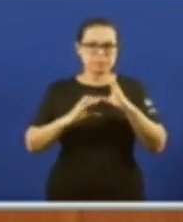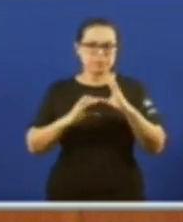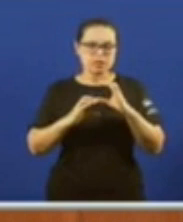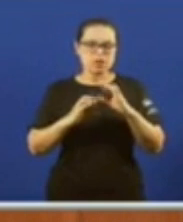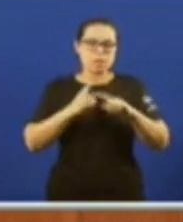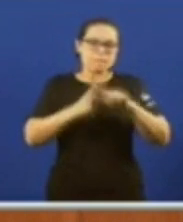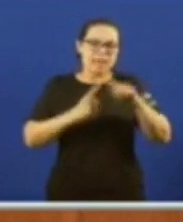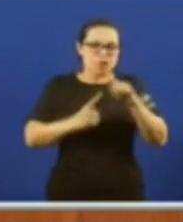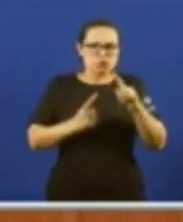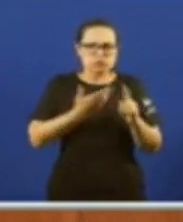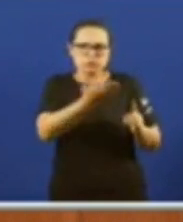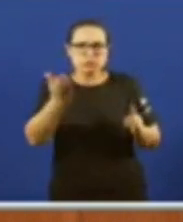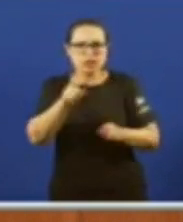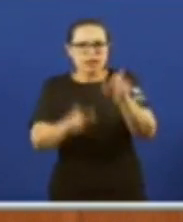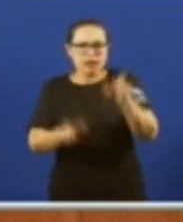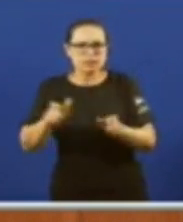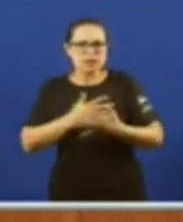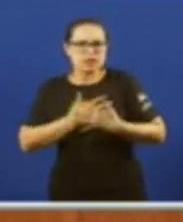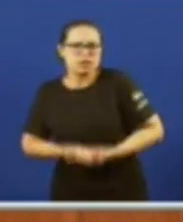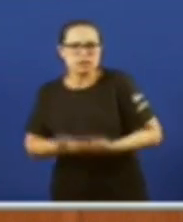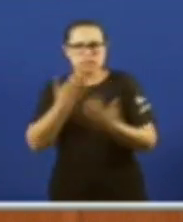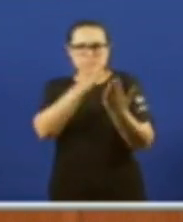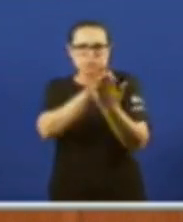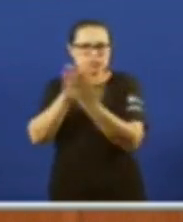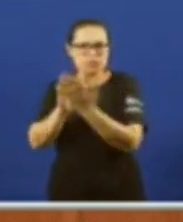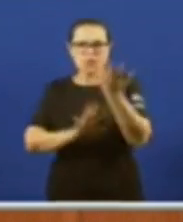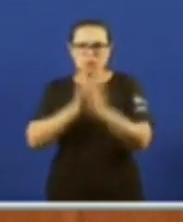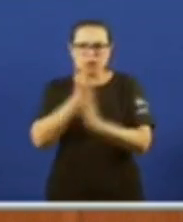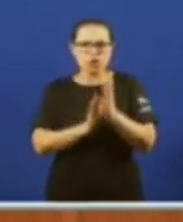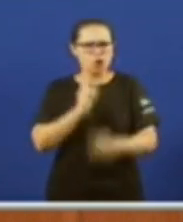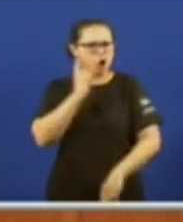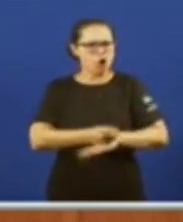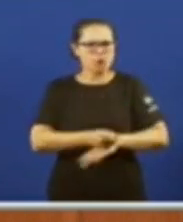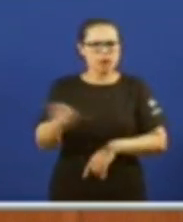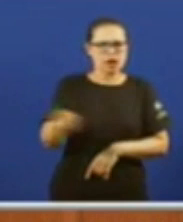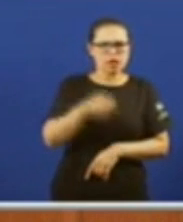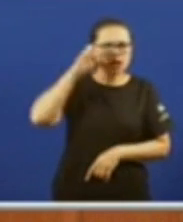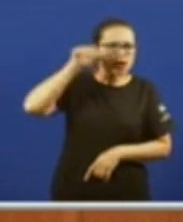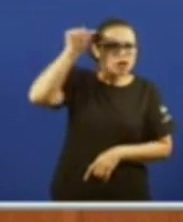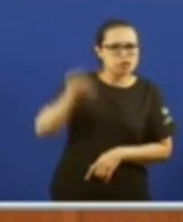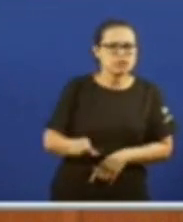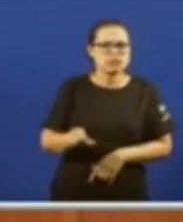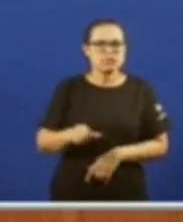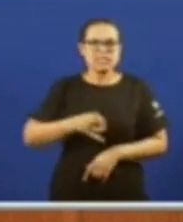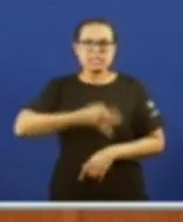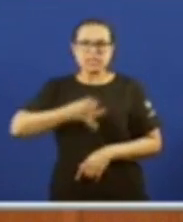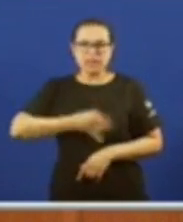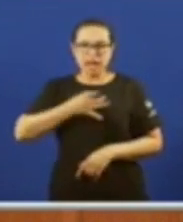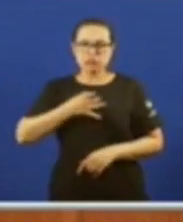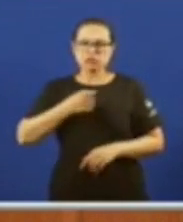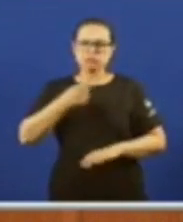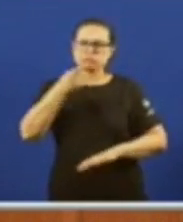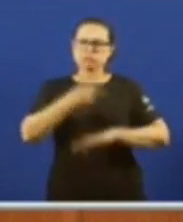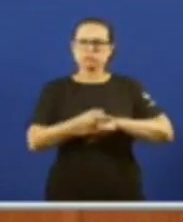contra o lume. Esas persoas as que vostede ten a obriga de escoitar. Os sindicatos de bombeiros forestais exixen a dimisión da conselleira